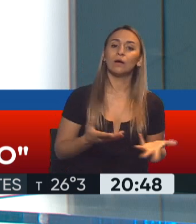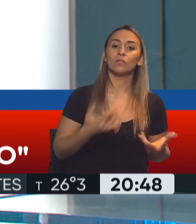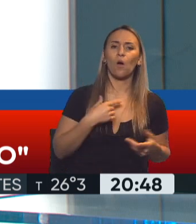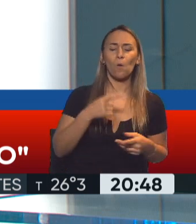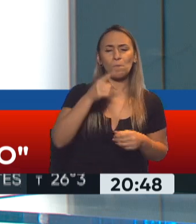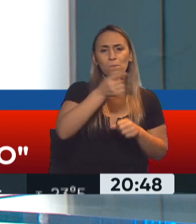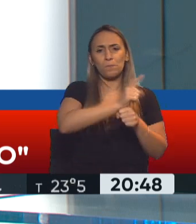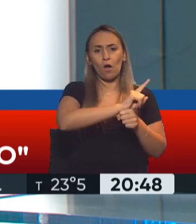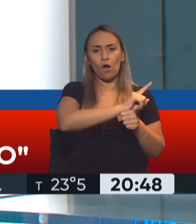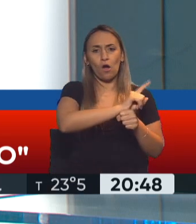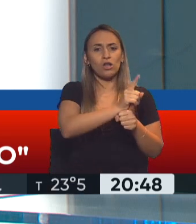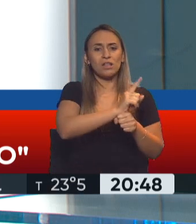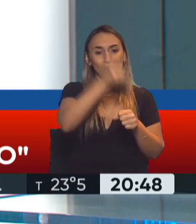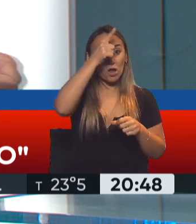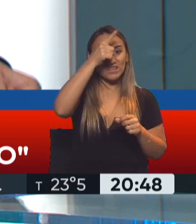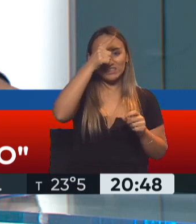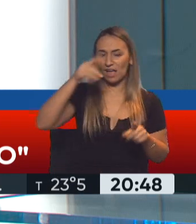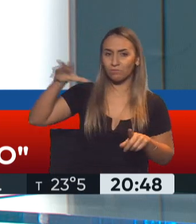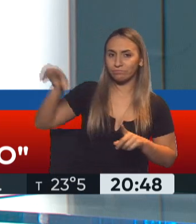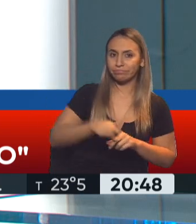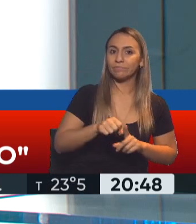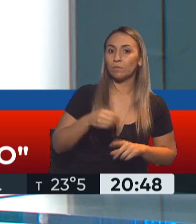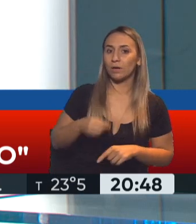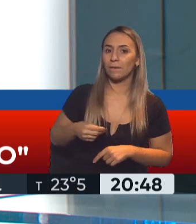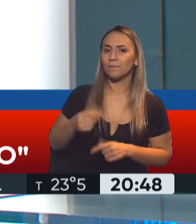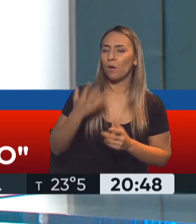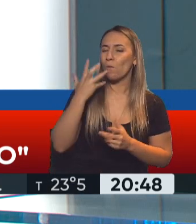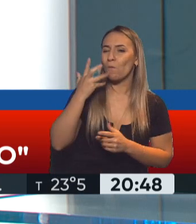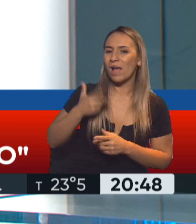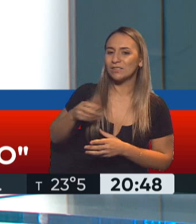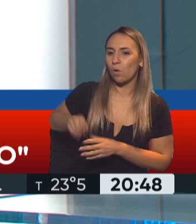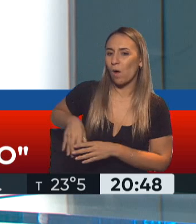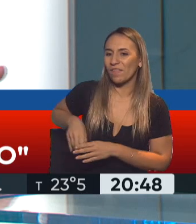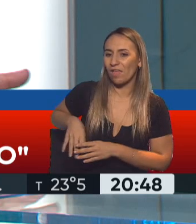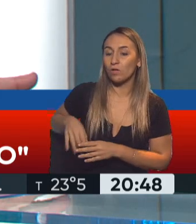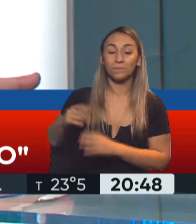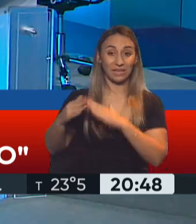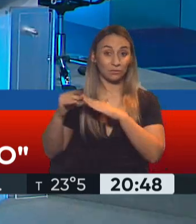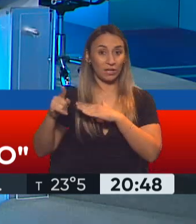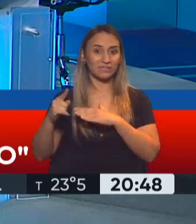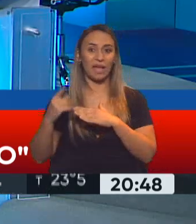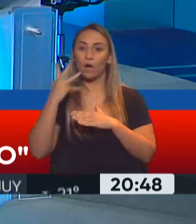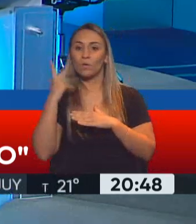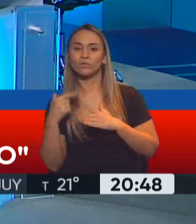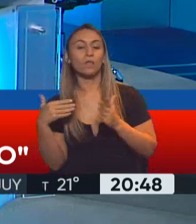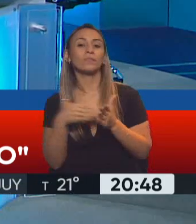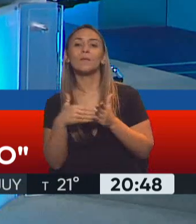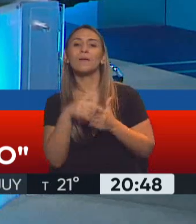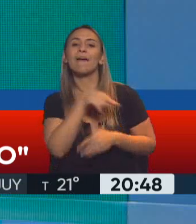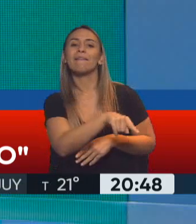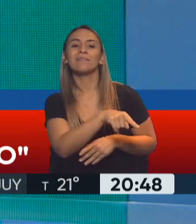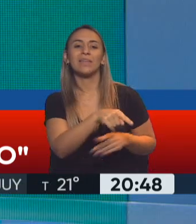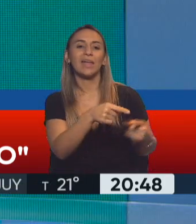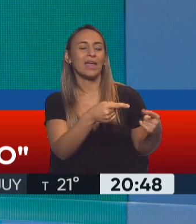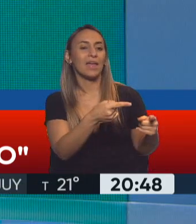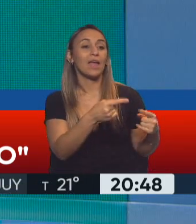huesos por la medianera porque lleva con los huesos en milán en su casa y depende del caso que investigaba si